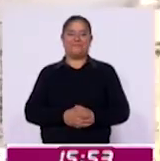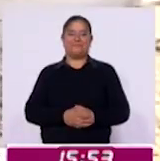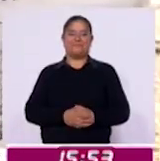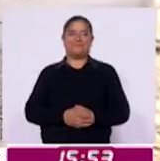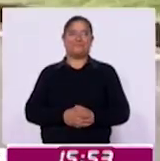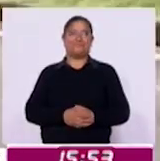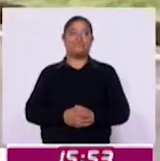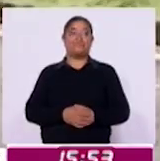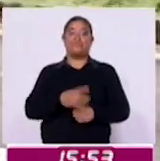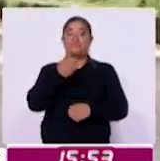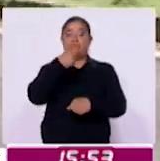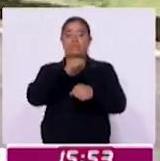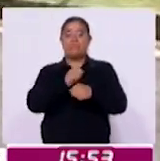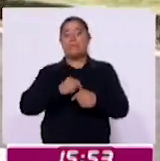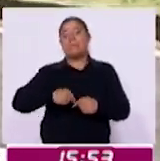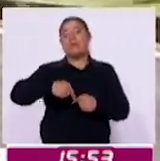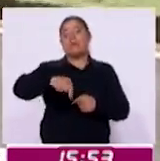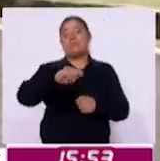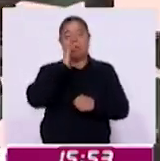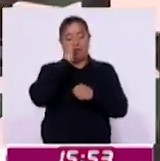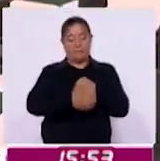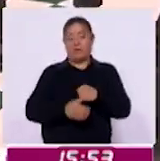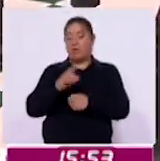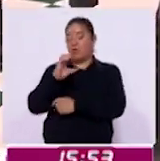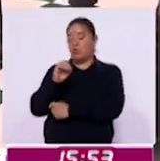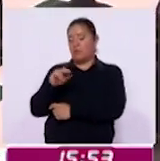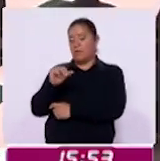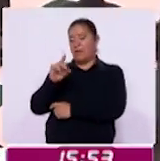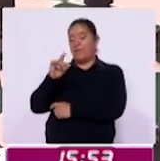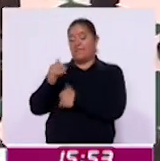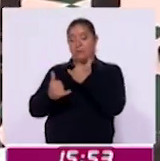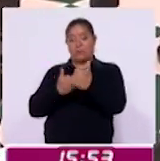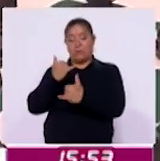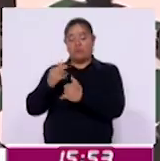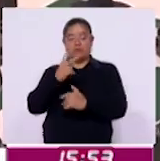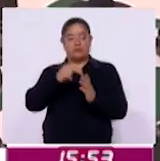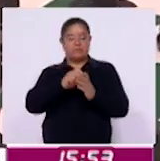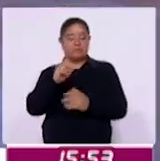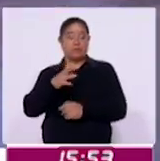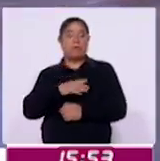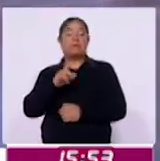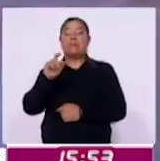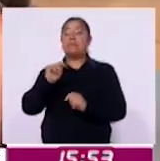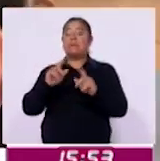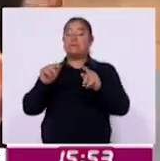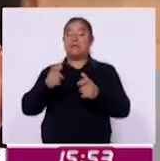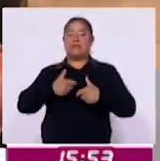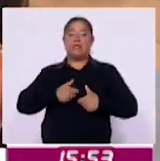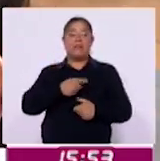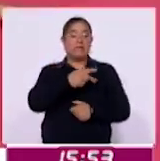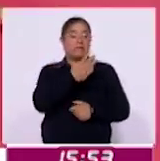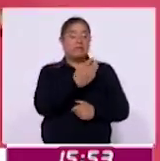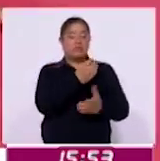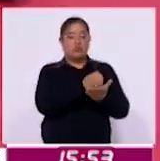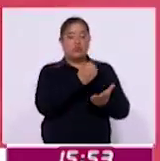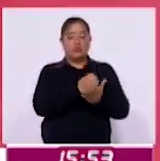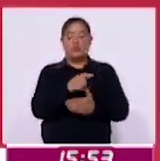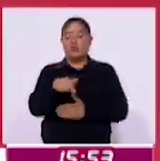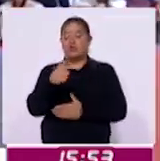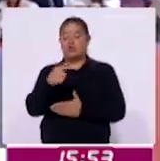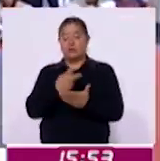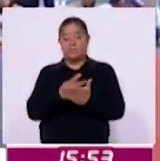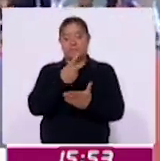A una semana de que concluyan los Juegos Nacionales CONADE 2024, Tlaxcala ha sumado 29 medallas, 3 de oro, 12 de plata y 14 de